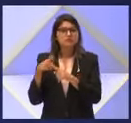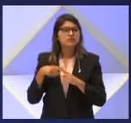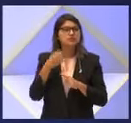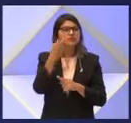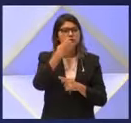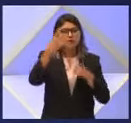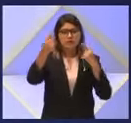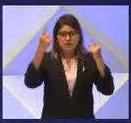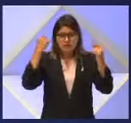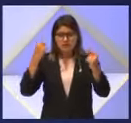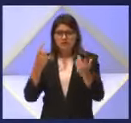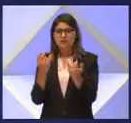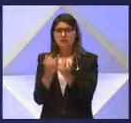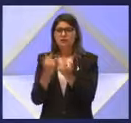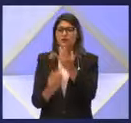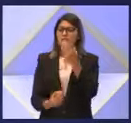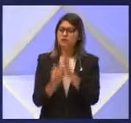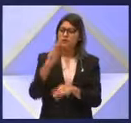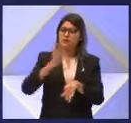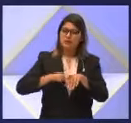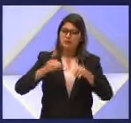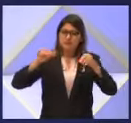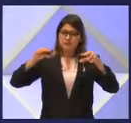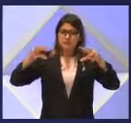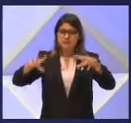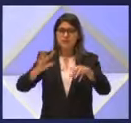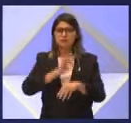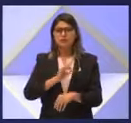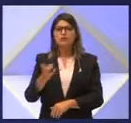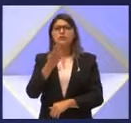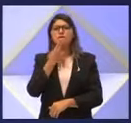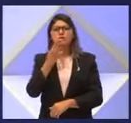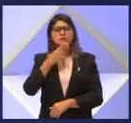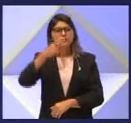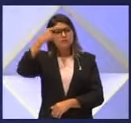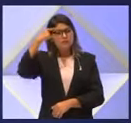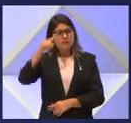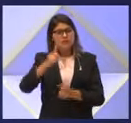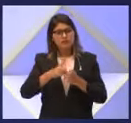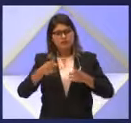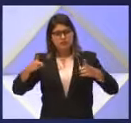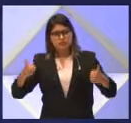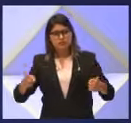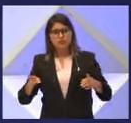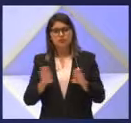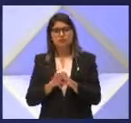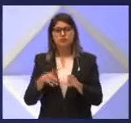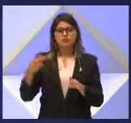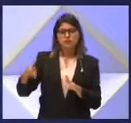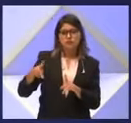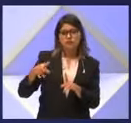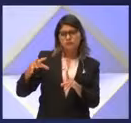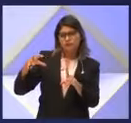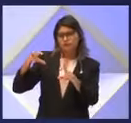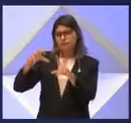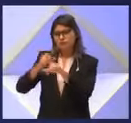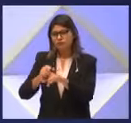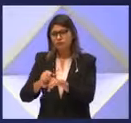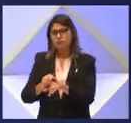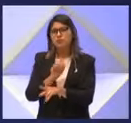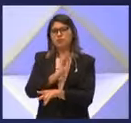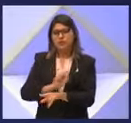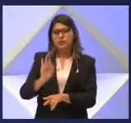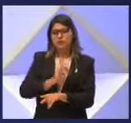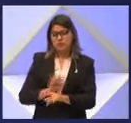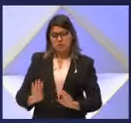la nueva cobertura también utilicen todo esto para su desarrollo de las capacidades que tienen y también para que ellos